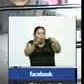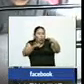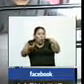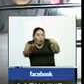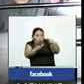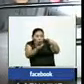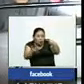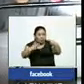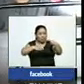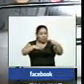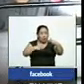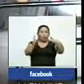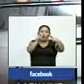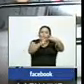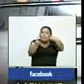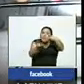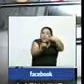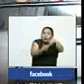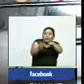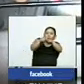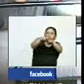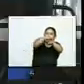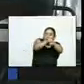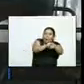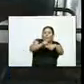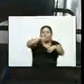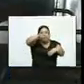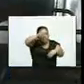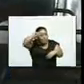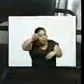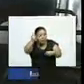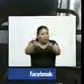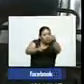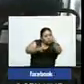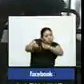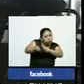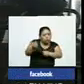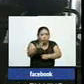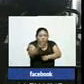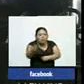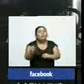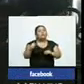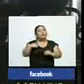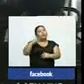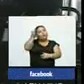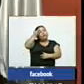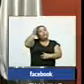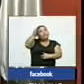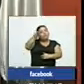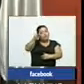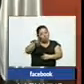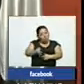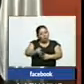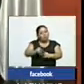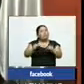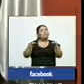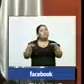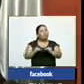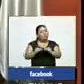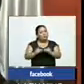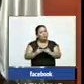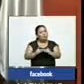Dos, los usuarios, los trabajadores y creo que esto estamos poniendo también